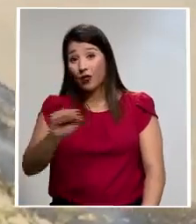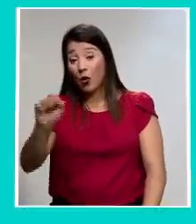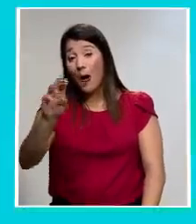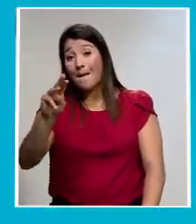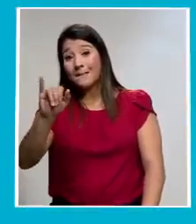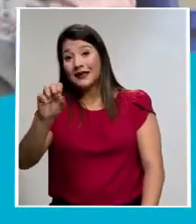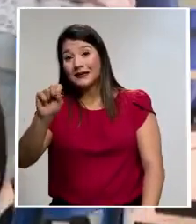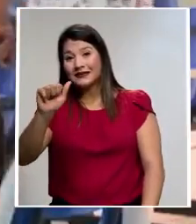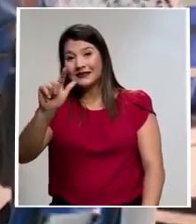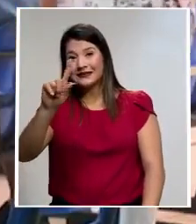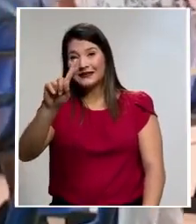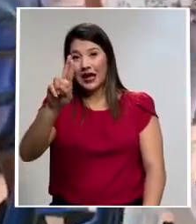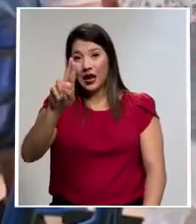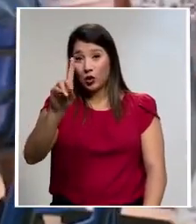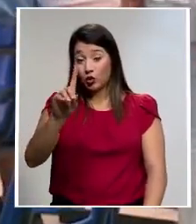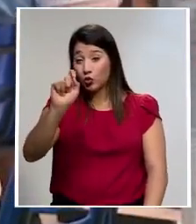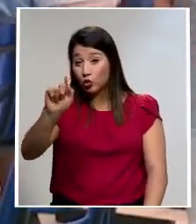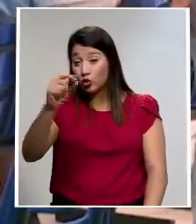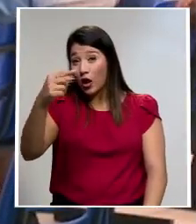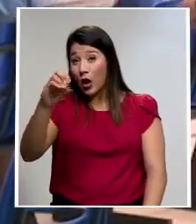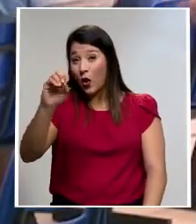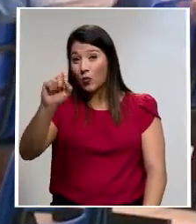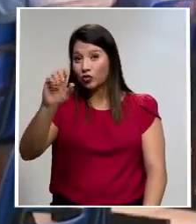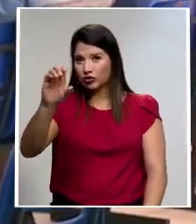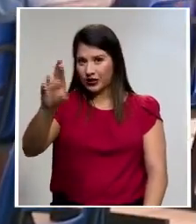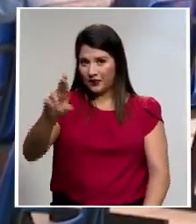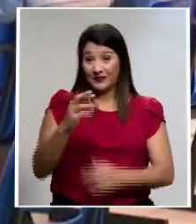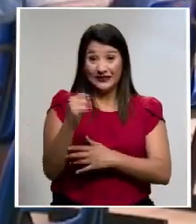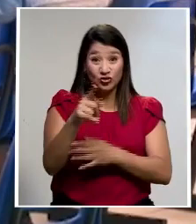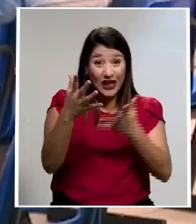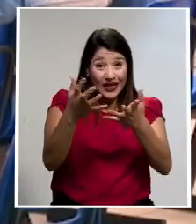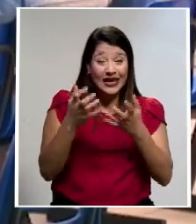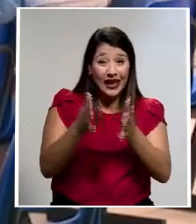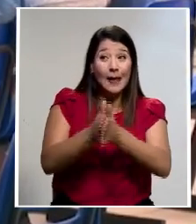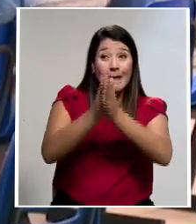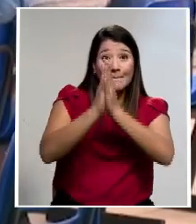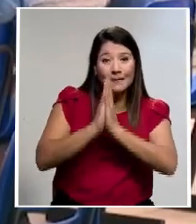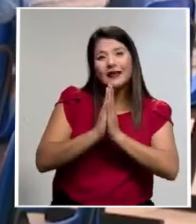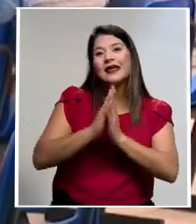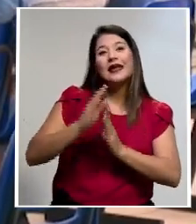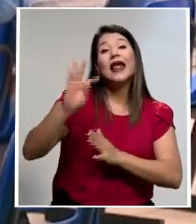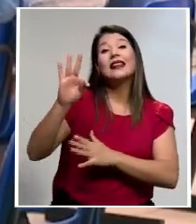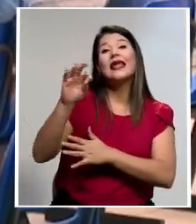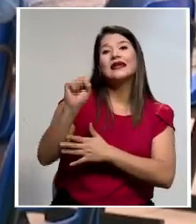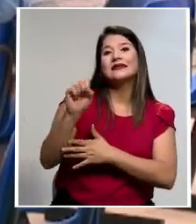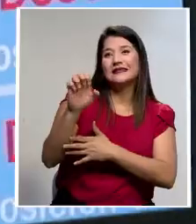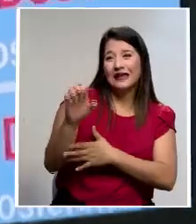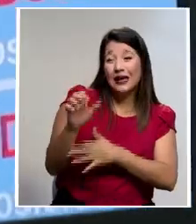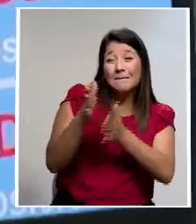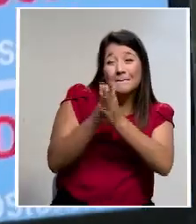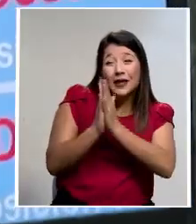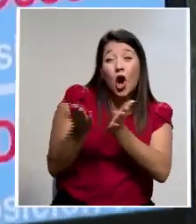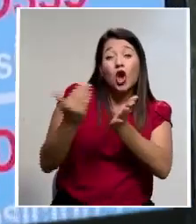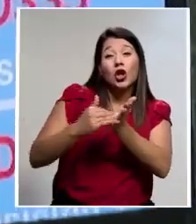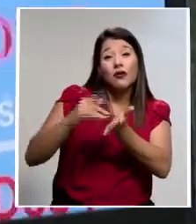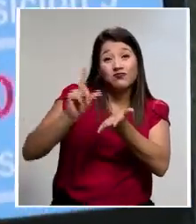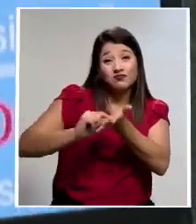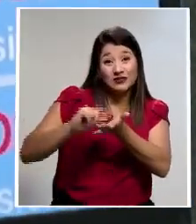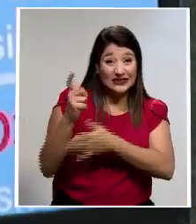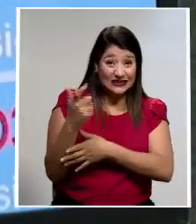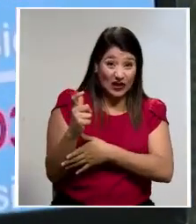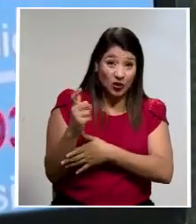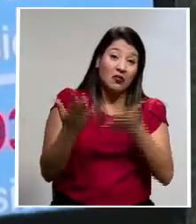dac.consultas@misalud.go.cr. Cualquier persona que requiera solicitar al Tribunal Supremo de Elecciones una reimpresión de la cédula de identidad por daño